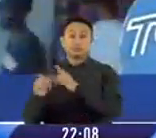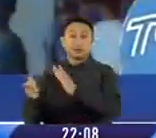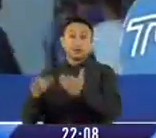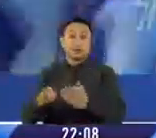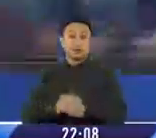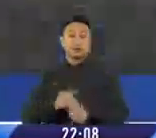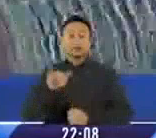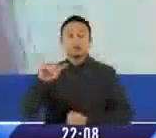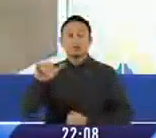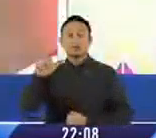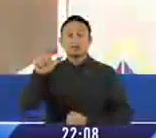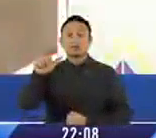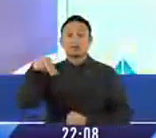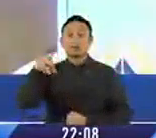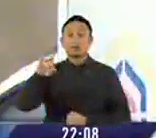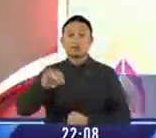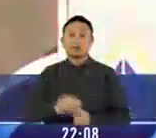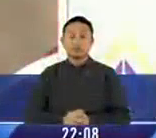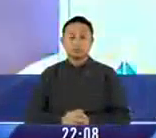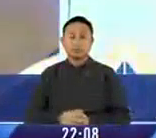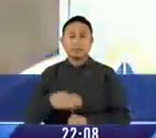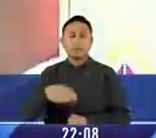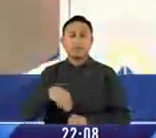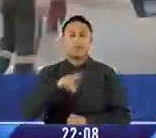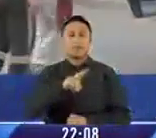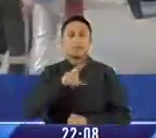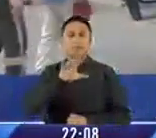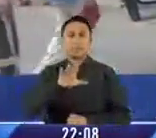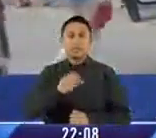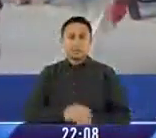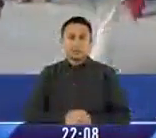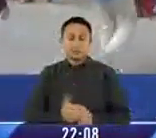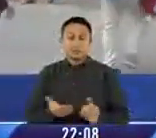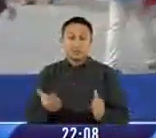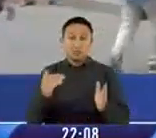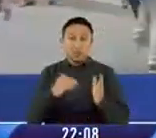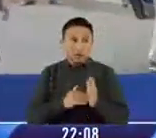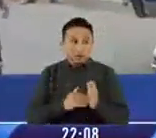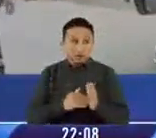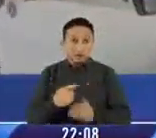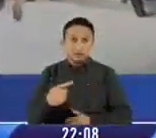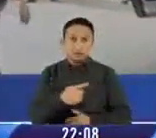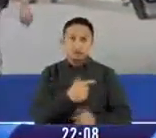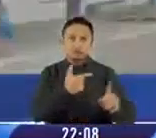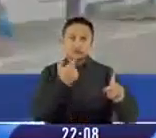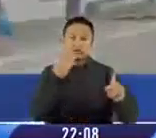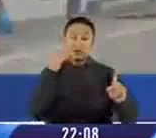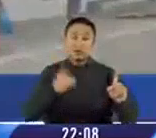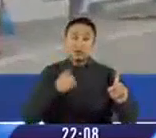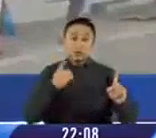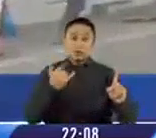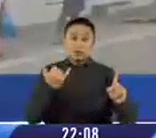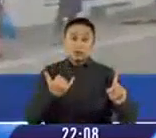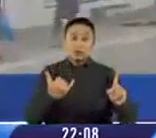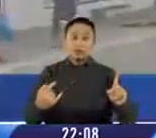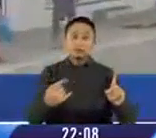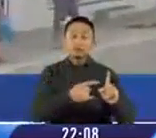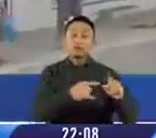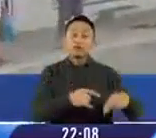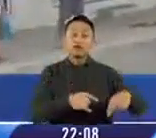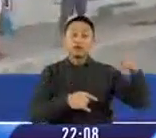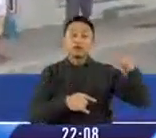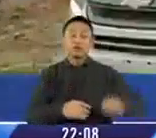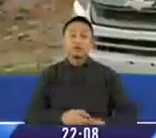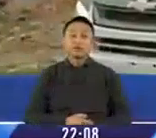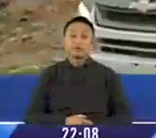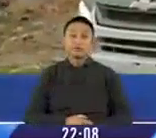G. Para el miércoles 25, nuevamente se reportaba un crimen en Durán, esta vez en el norte de esa